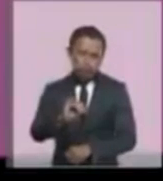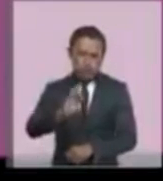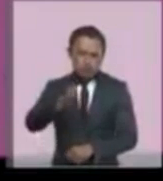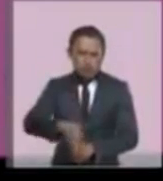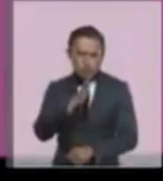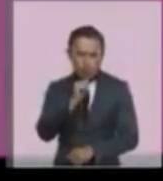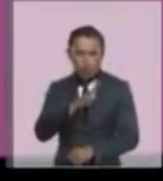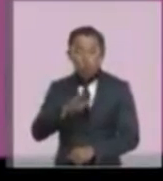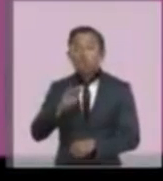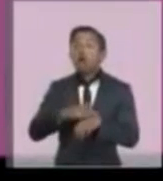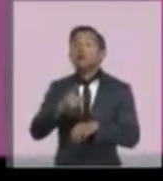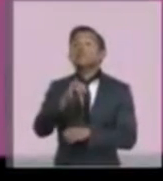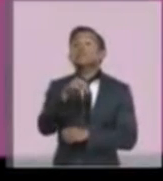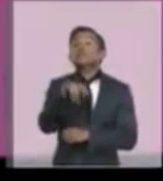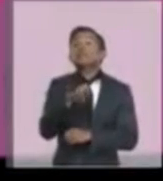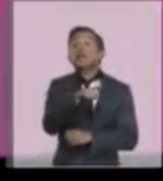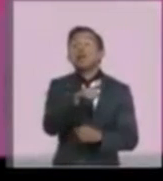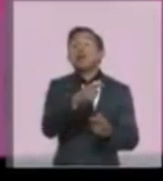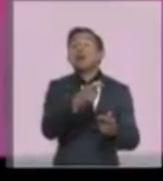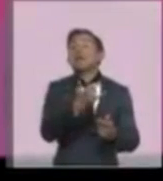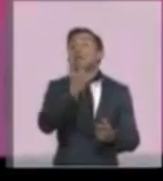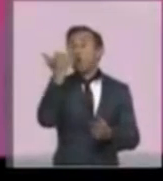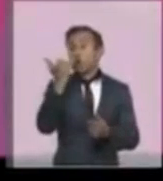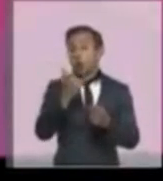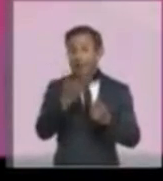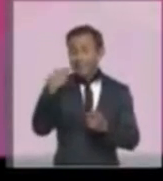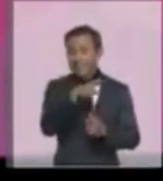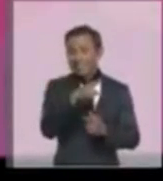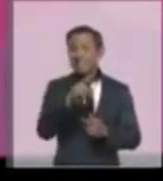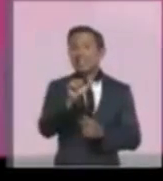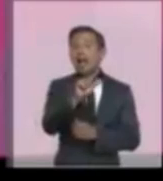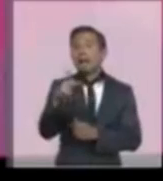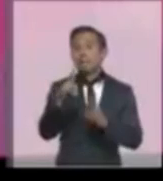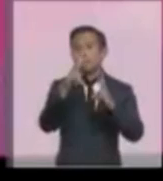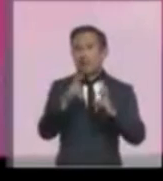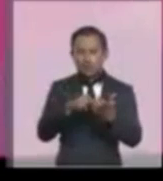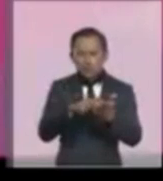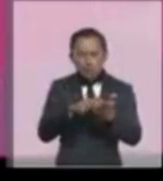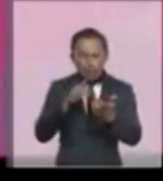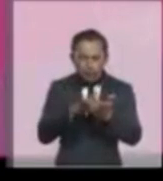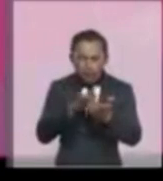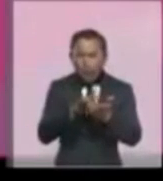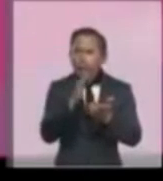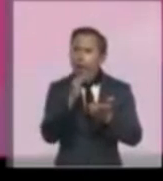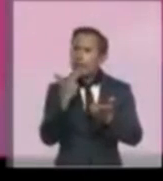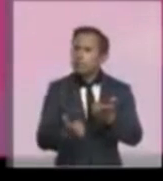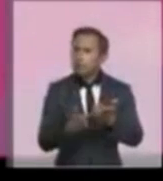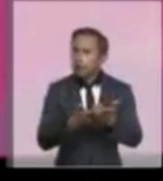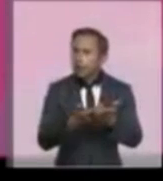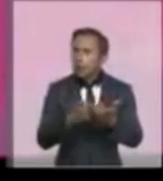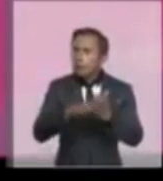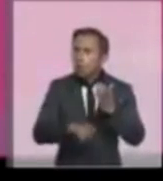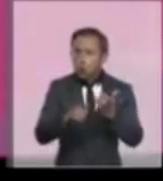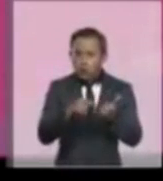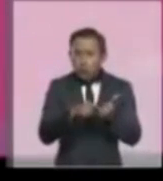equivocó a partir de que nos dio una aplicación que no sirvió. ¿Cómo puede esa aplicación que era exclusivamente para tomar fotografía, y